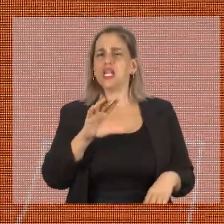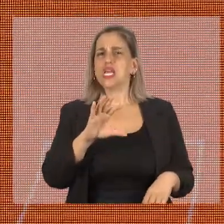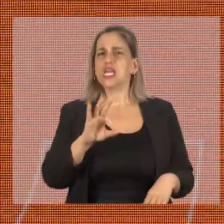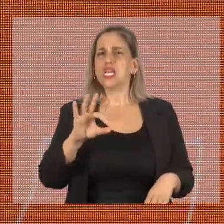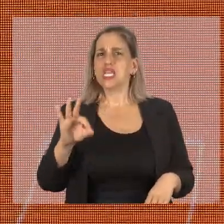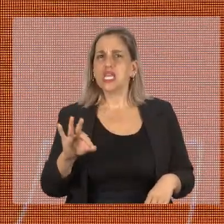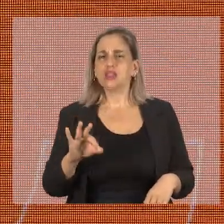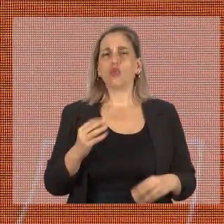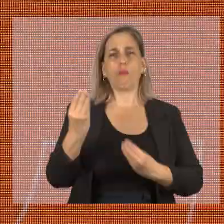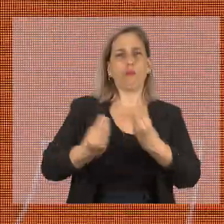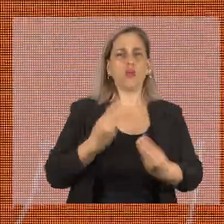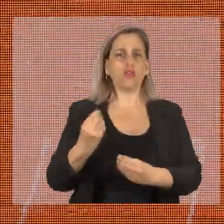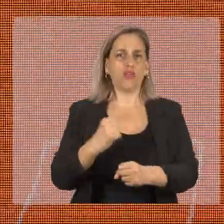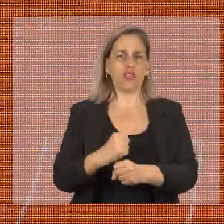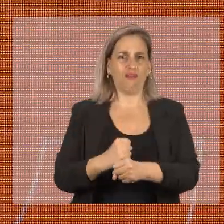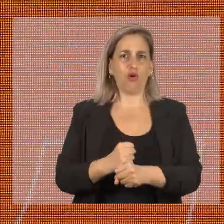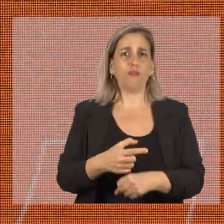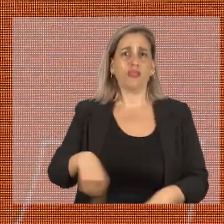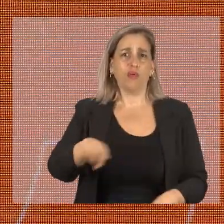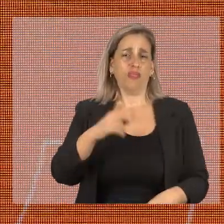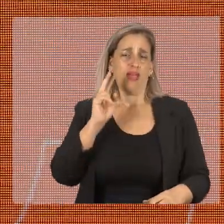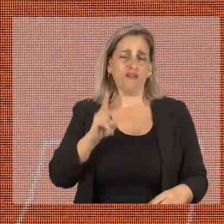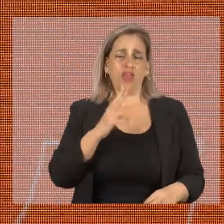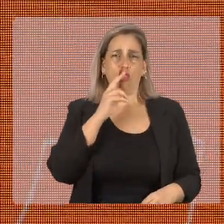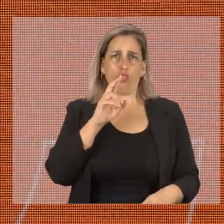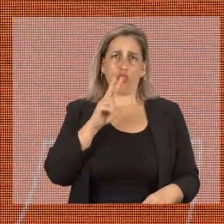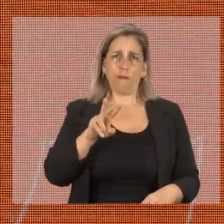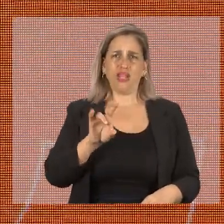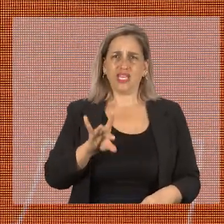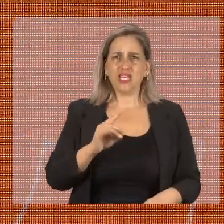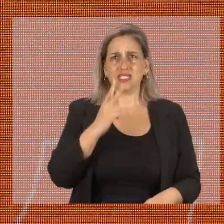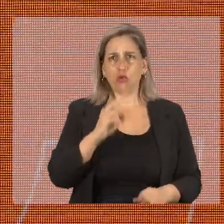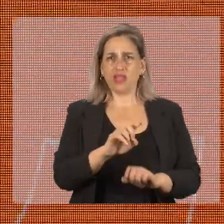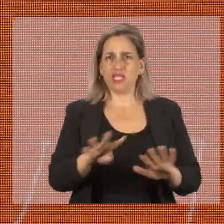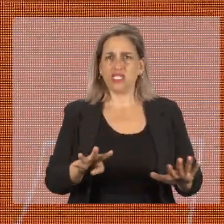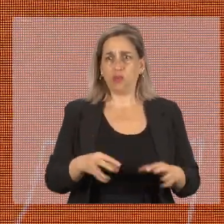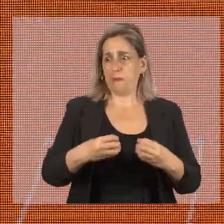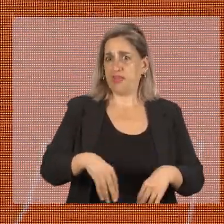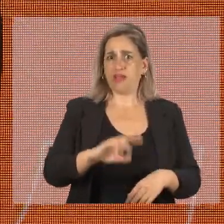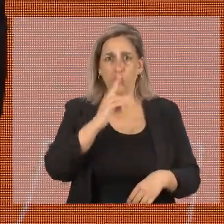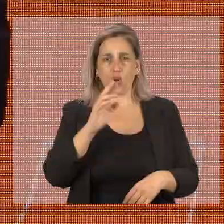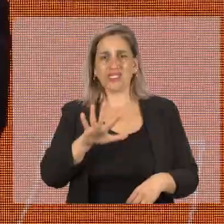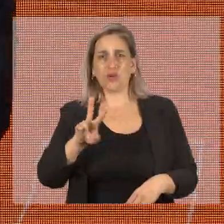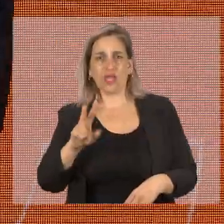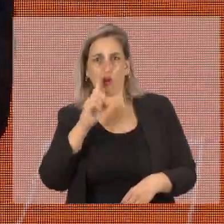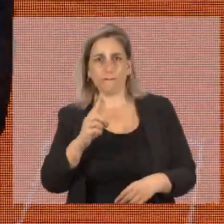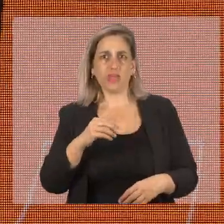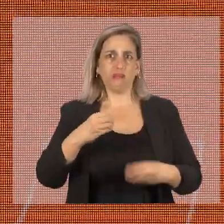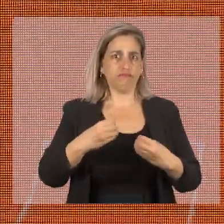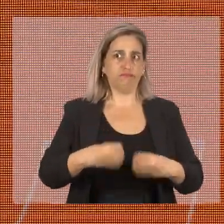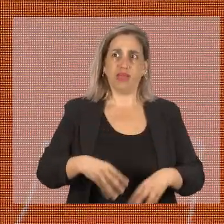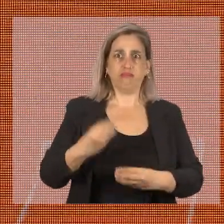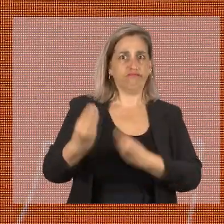93.500 puestos de trabajo. Para que se hagan una idea, entre 2015 y 2019 se habían perdido en Uruguay 52.000 puestos de